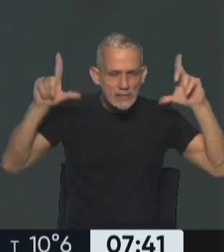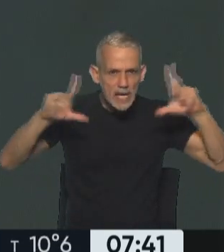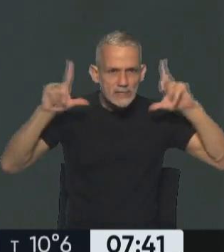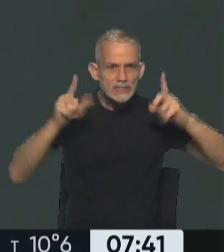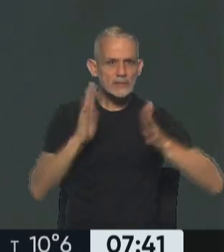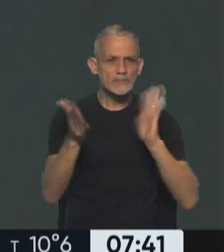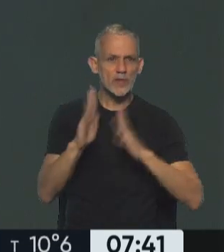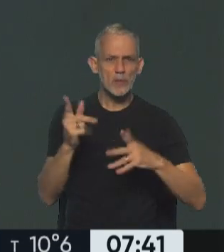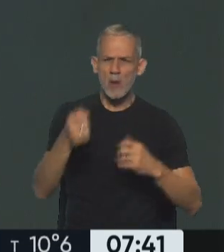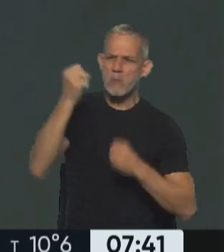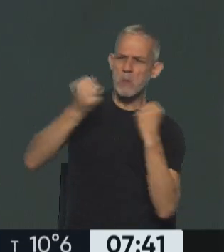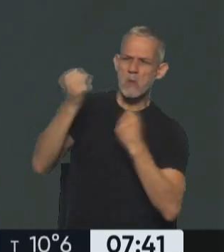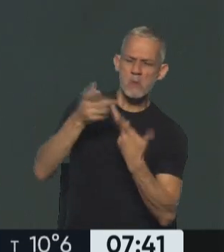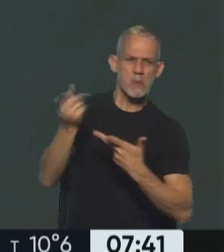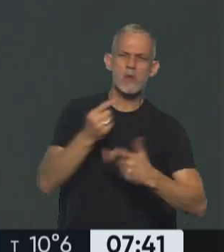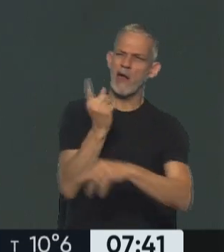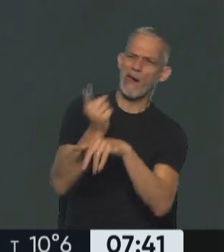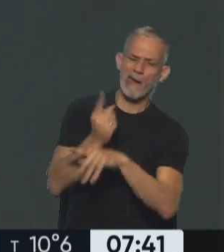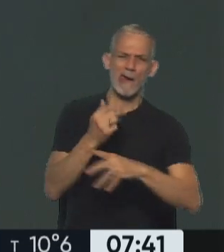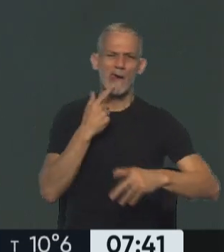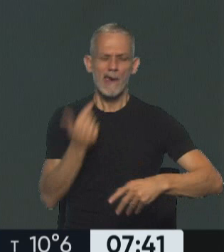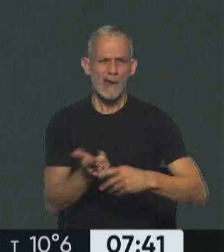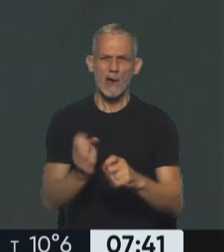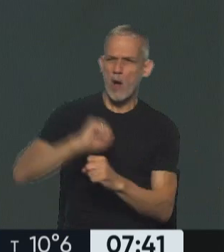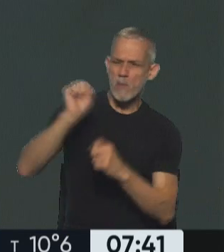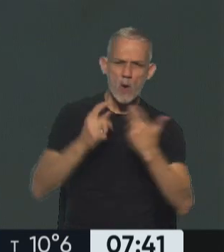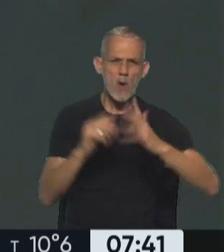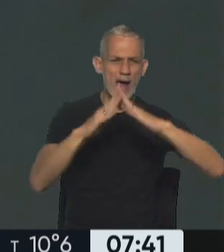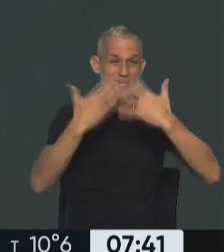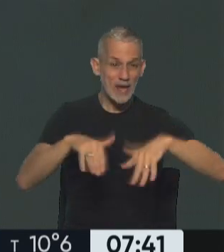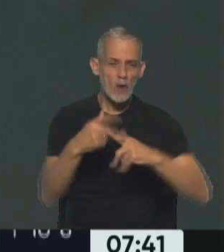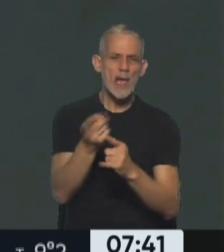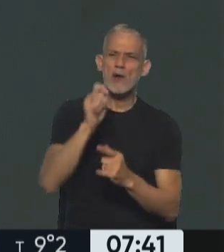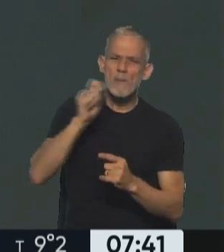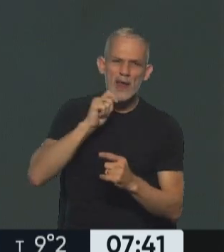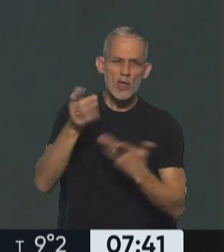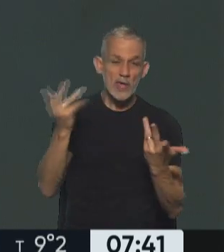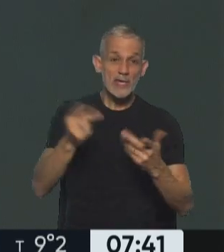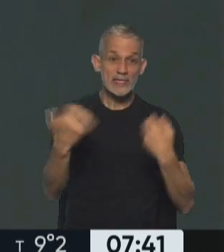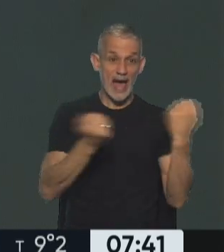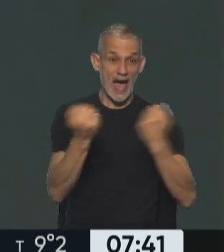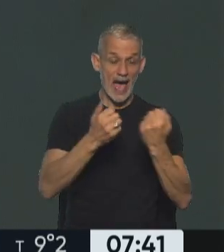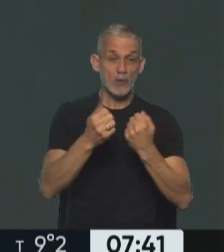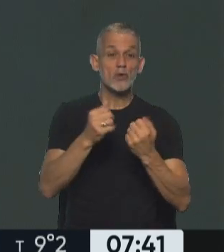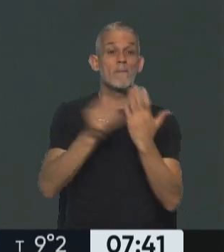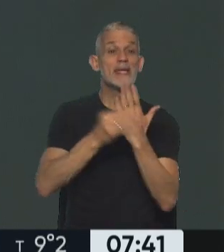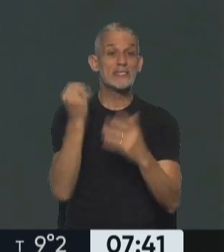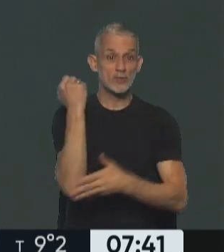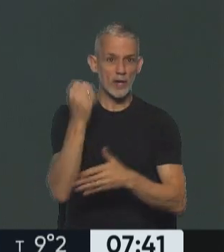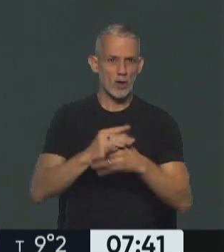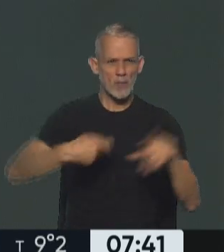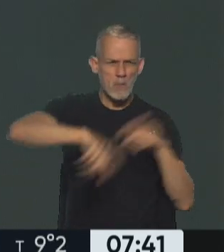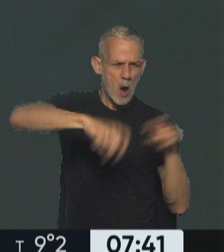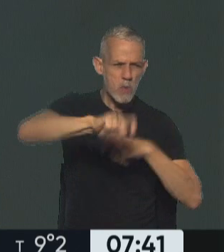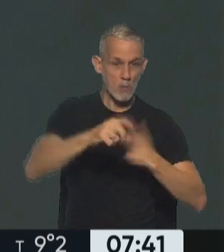violentas, agrediendo a periodistas, insultando, tirando pirotecnia contra la Casa de Gobierno y pateando el automóvil del ministro de Economía, Sergio